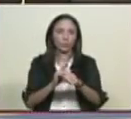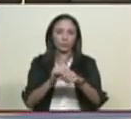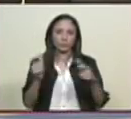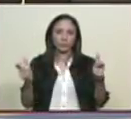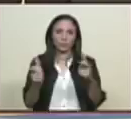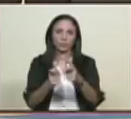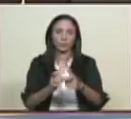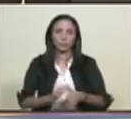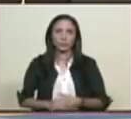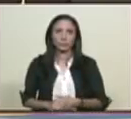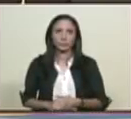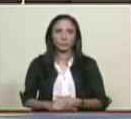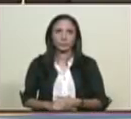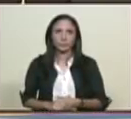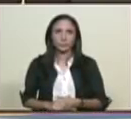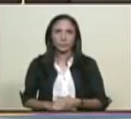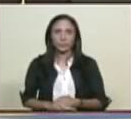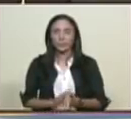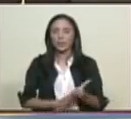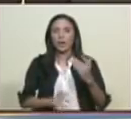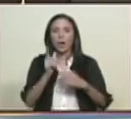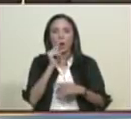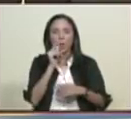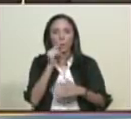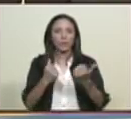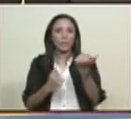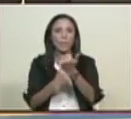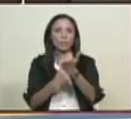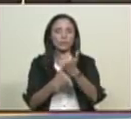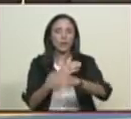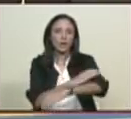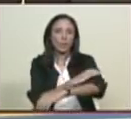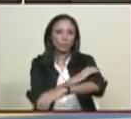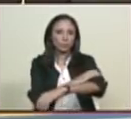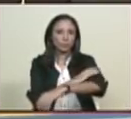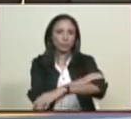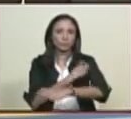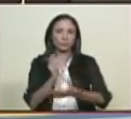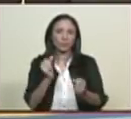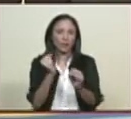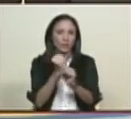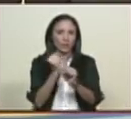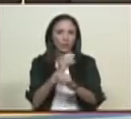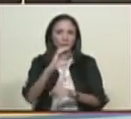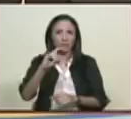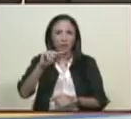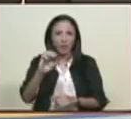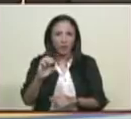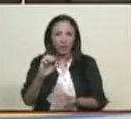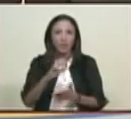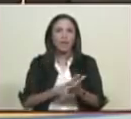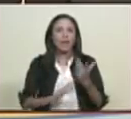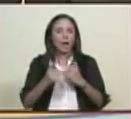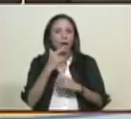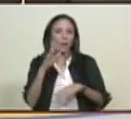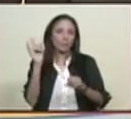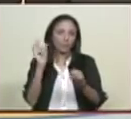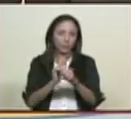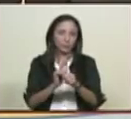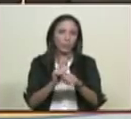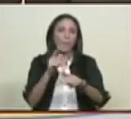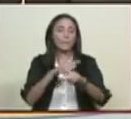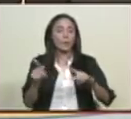Aunque él ha aprobado por unanimidad toda la decisión de convocatoria de las elecciones del 22 de abril, el rector Luis Emilio